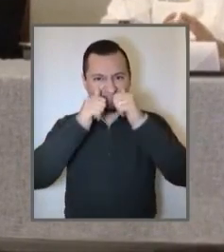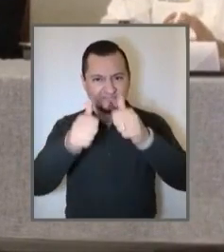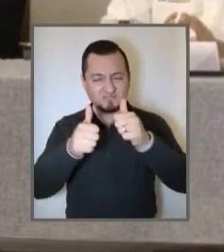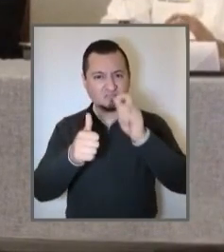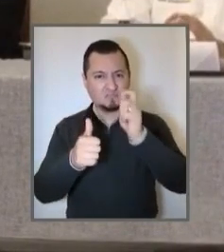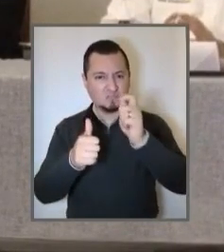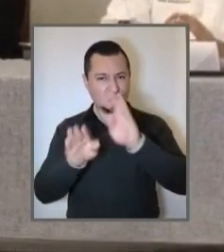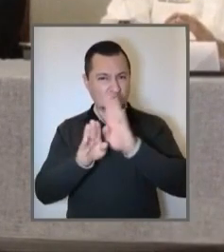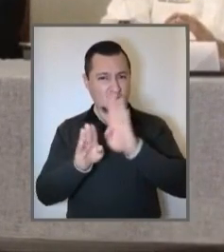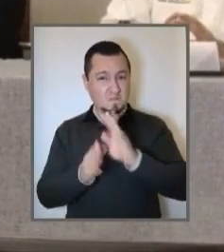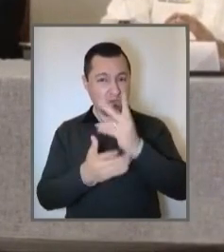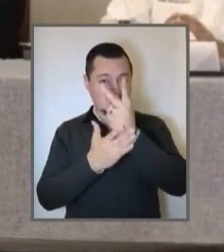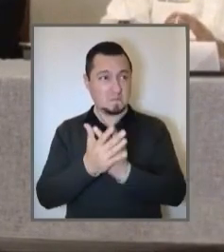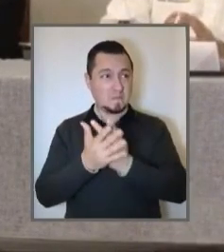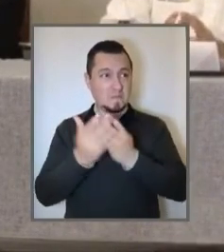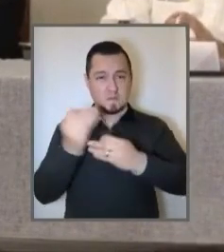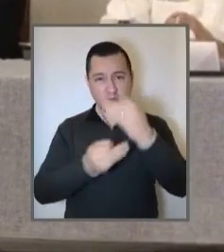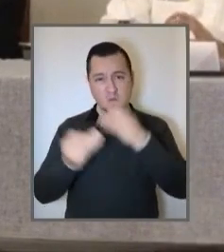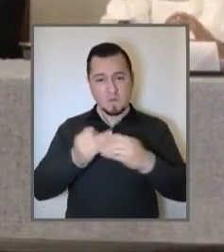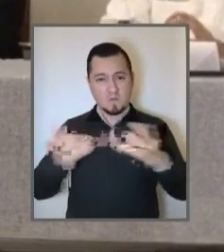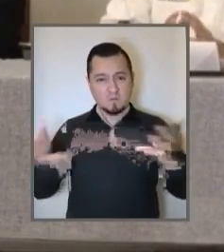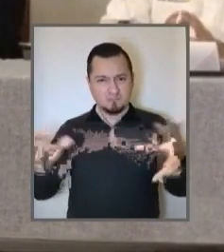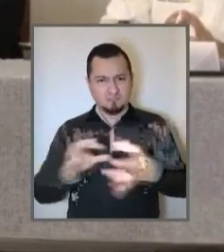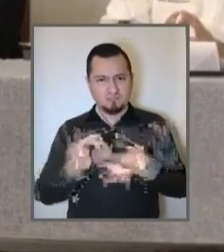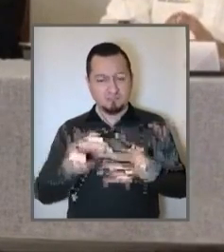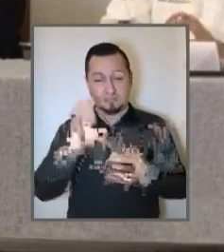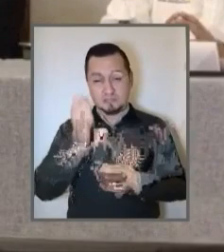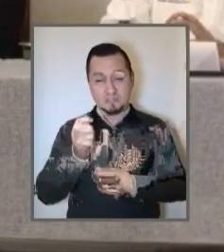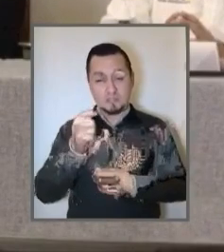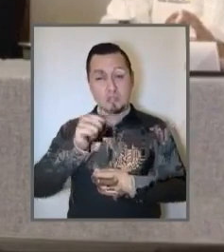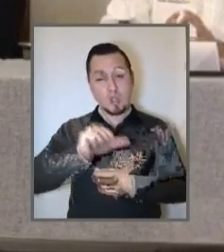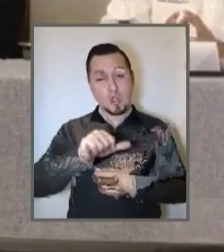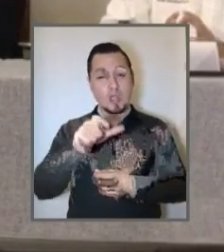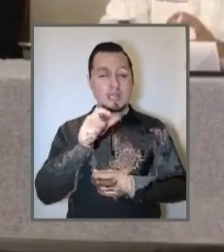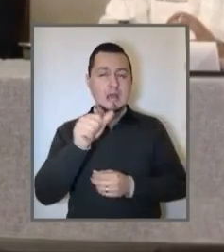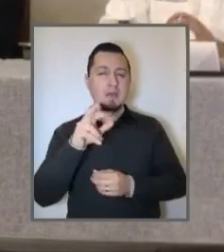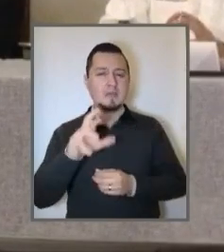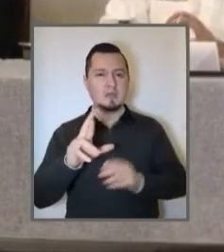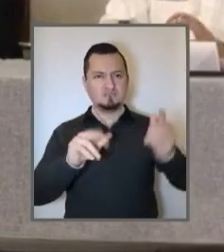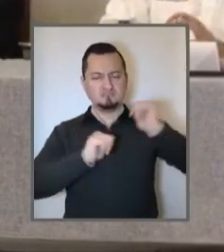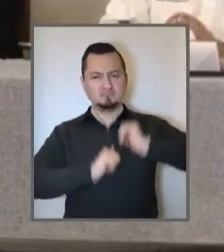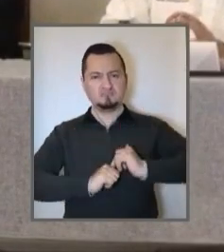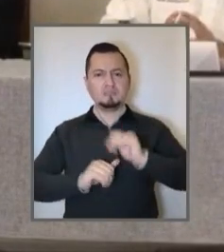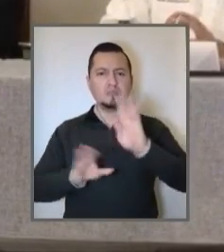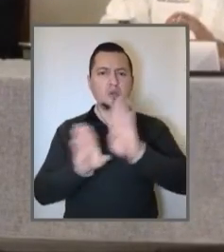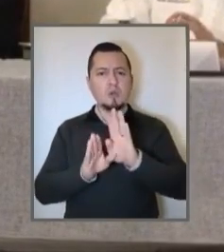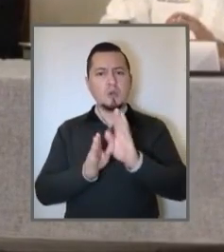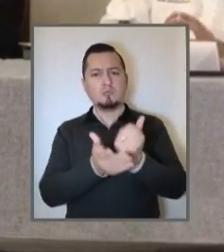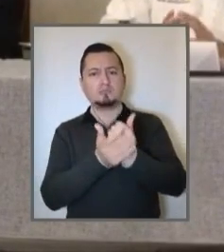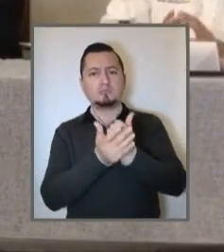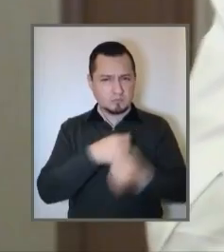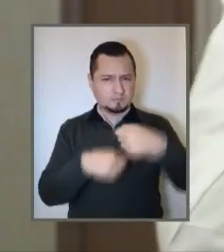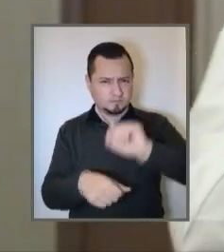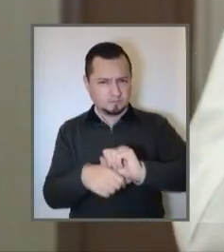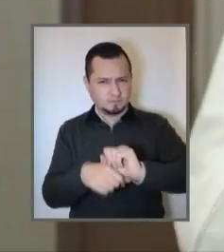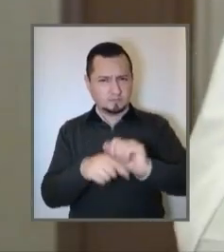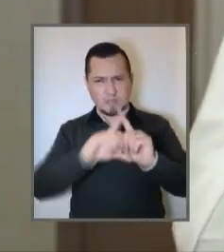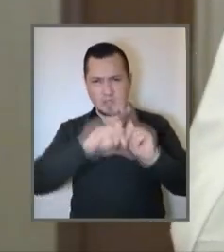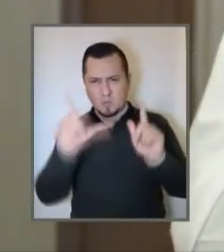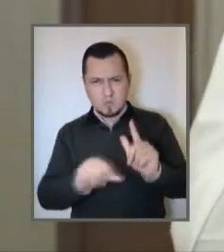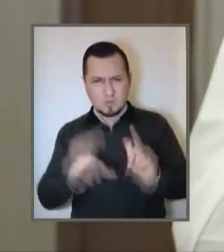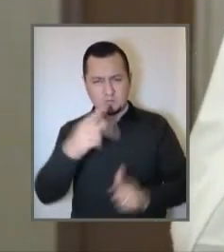anticipa con una estrategia en contra del COVID-19 para el próximo año. El rector de la Universidad de Guadalajara recordó que la implementación del